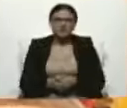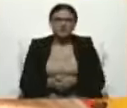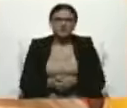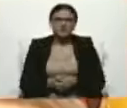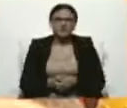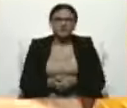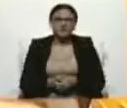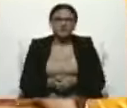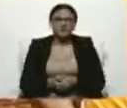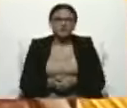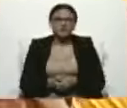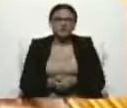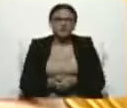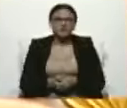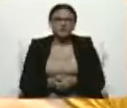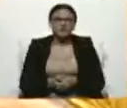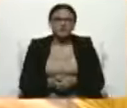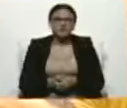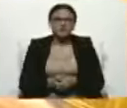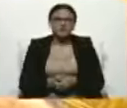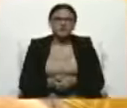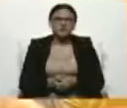aquí el año 2015?